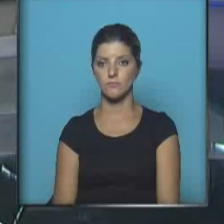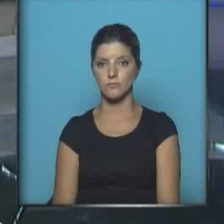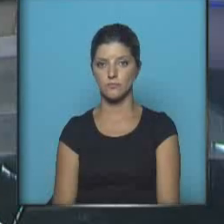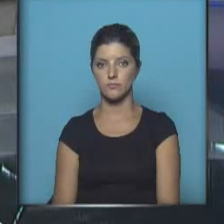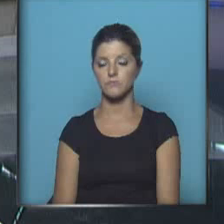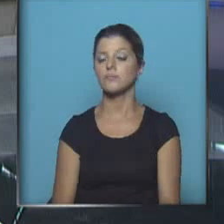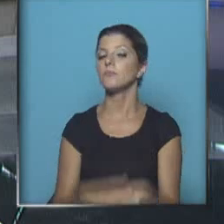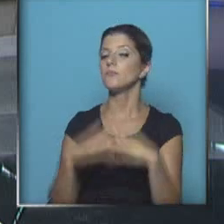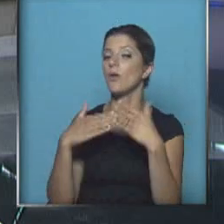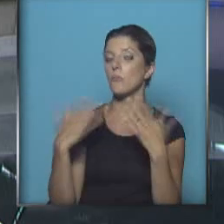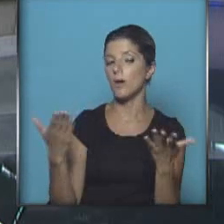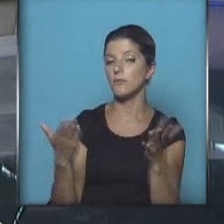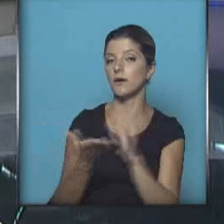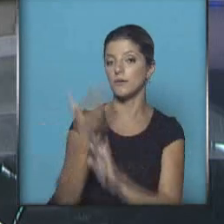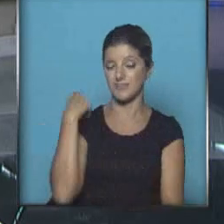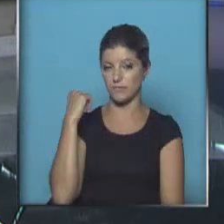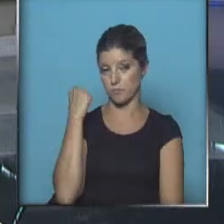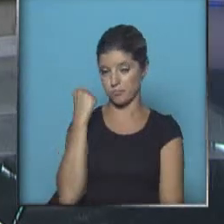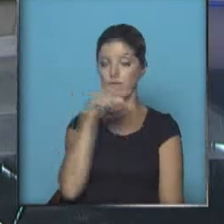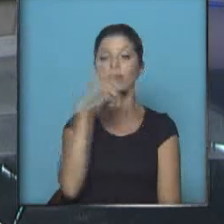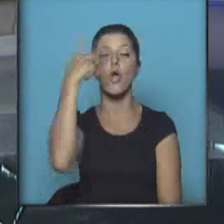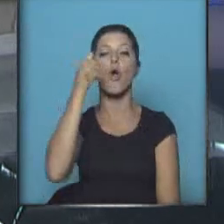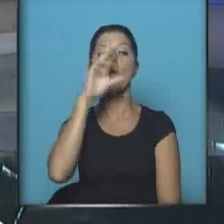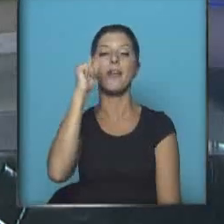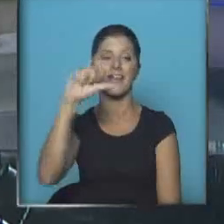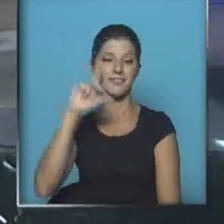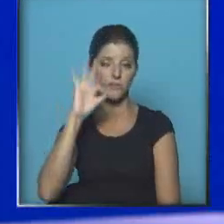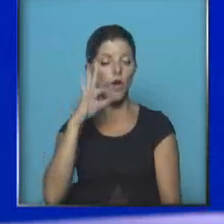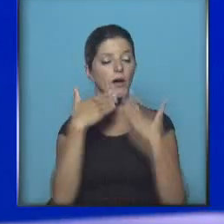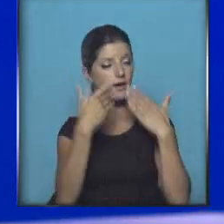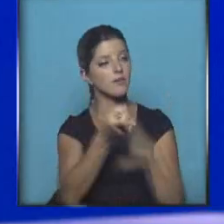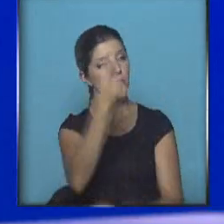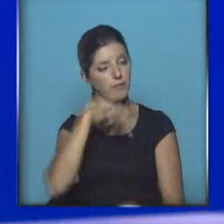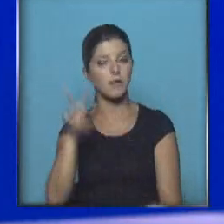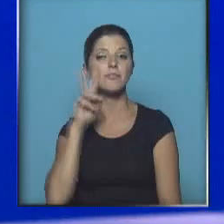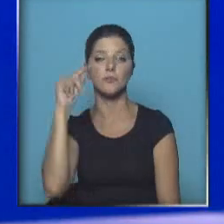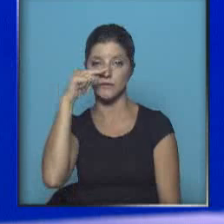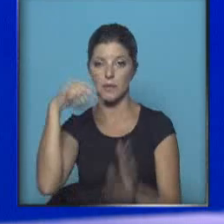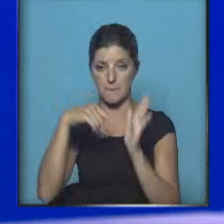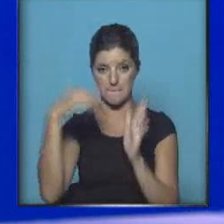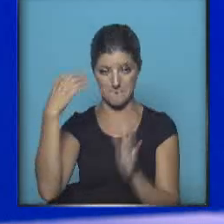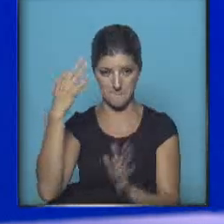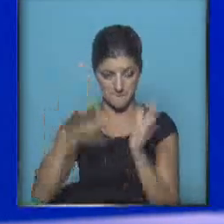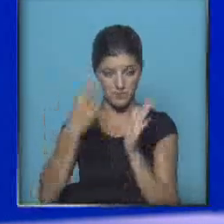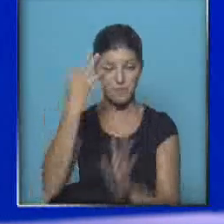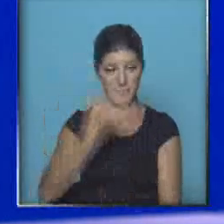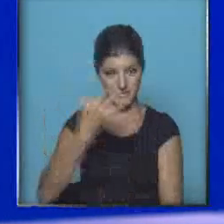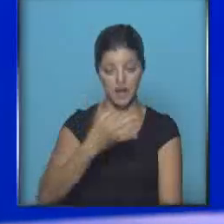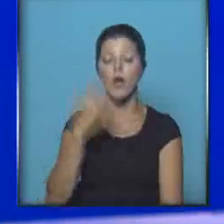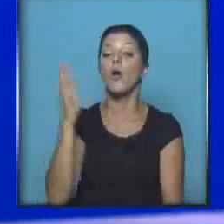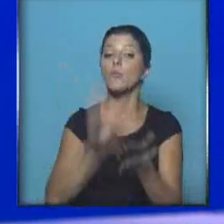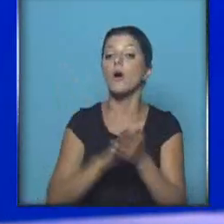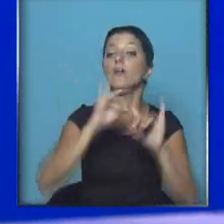Bueno, lo habíamos adelantado, está Horacio Berbisky. Horacio, gracias por venir a esta edición especial de Visión 7. Bueno, estamos compartiendo diferentes